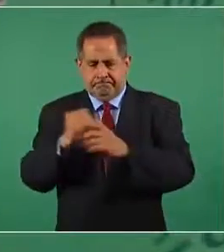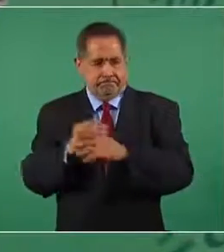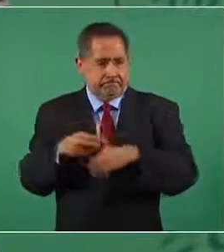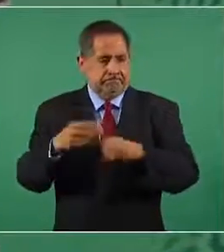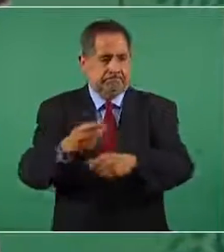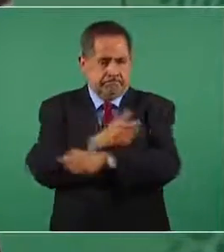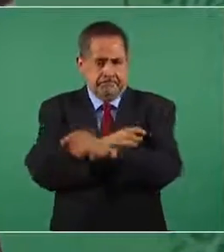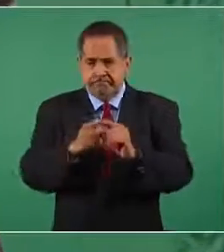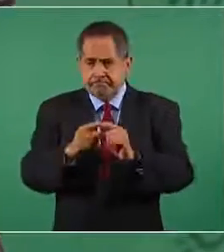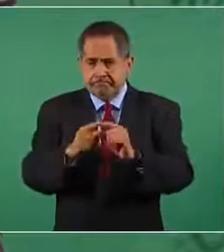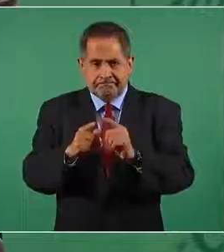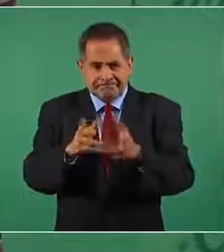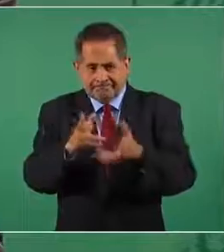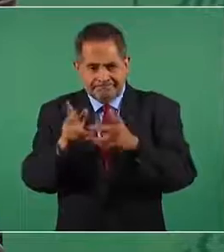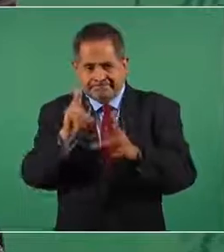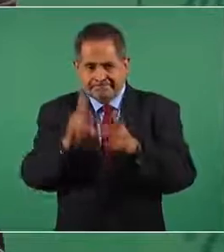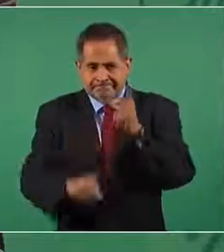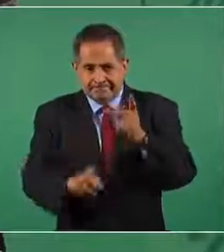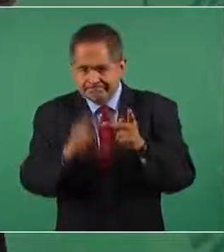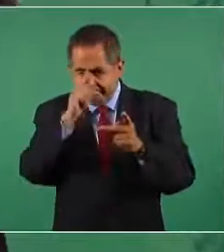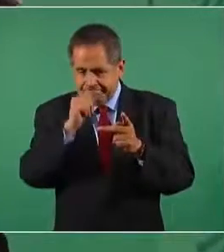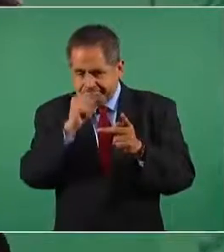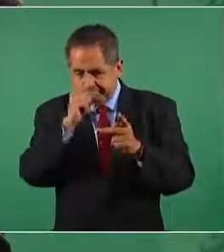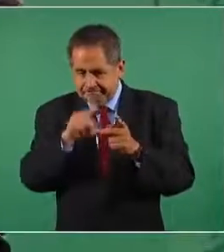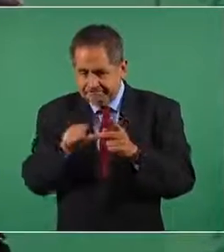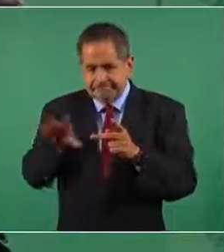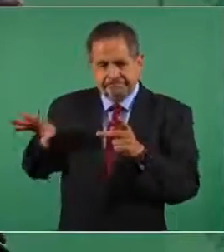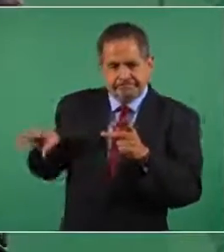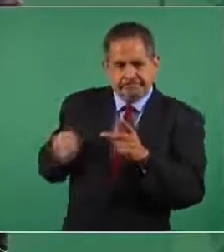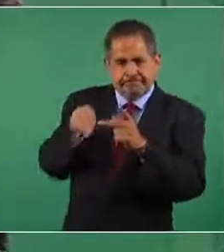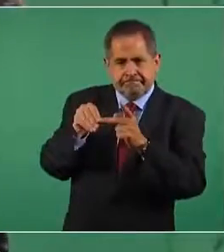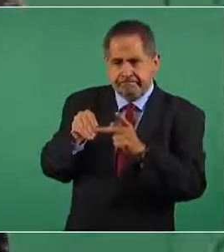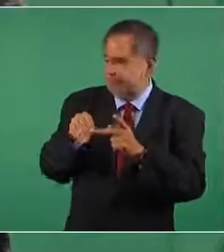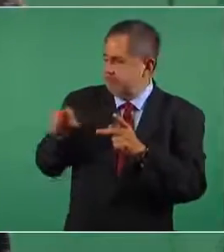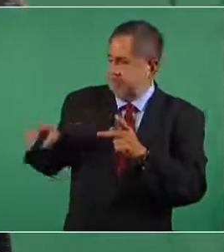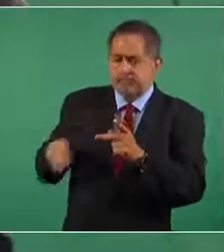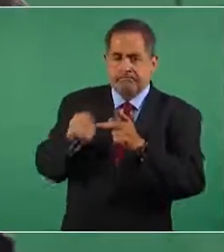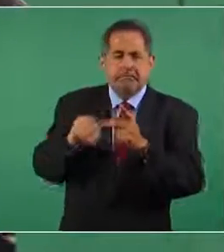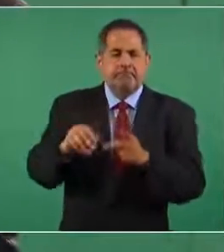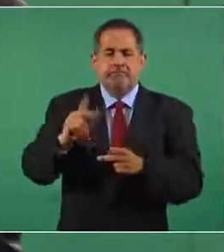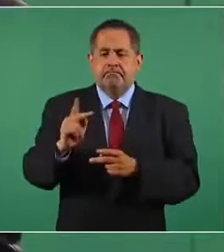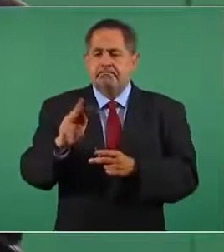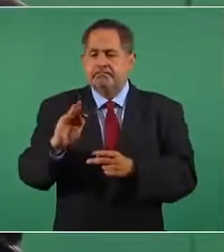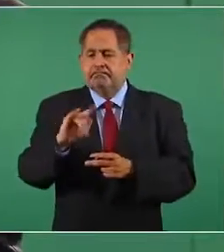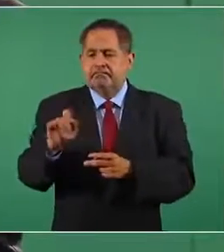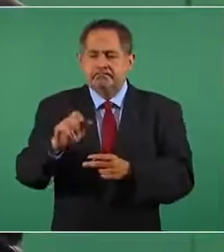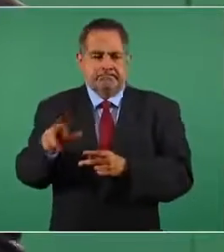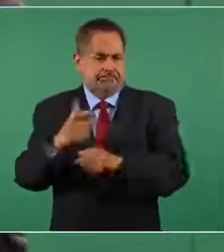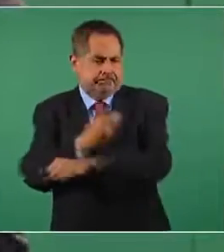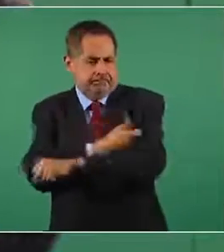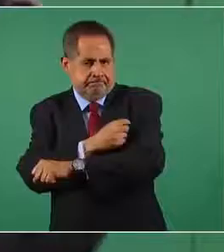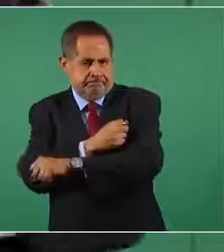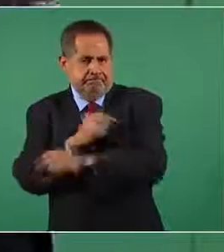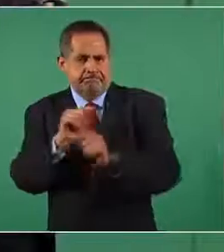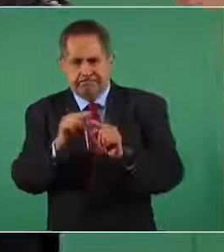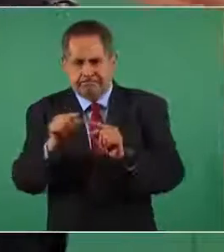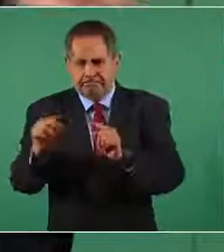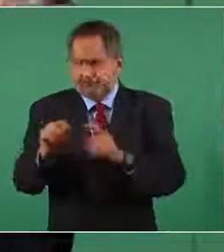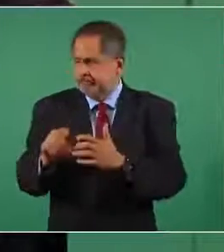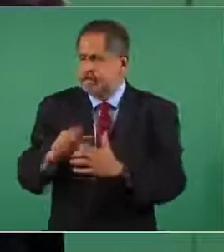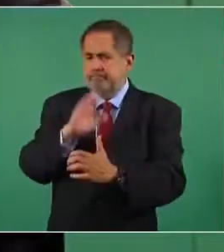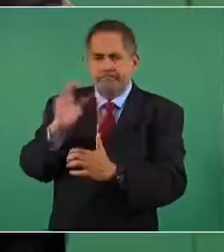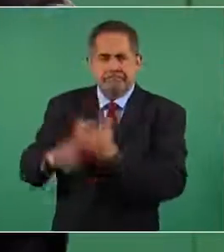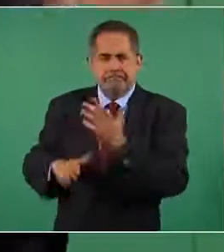de ahí empezamos a utilizar la Pfizer y se terminó